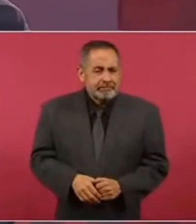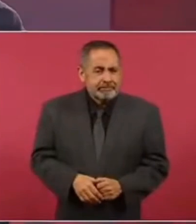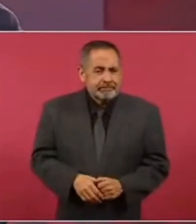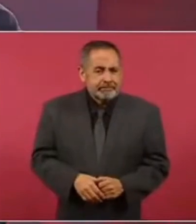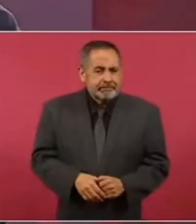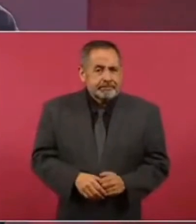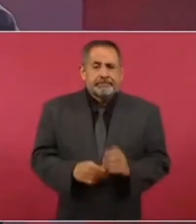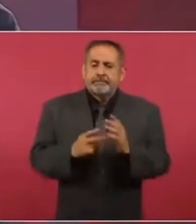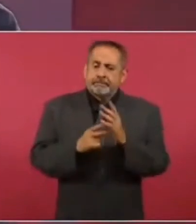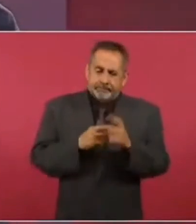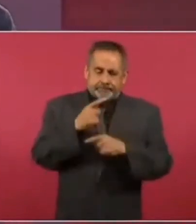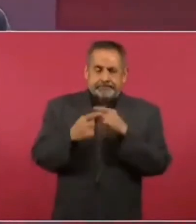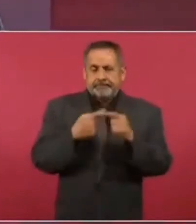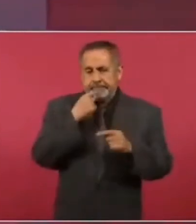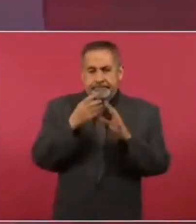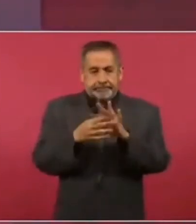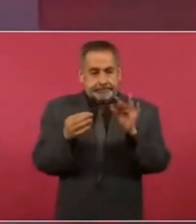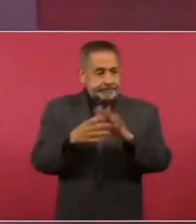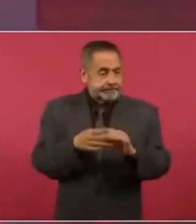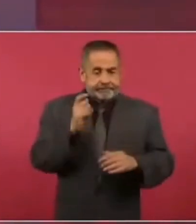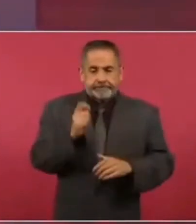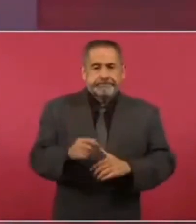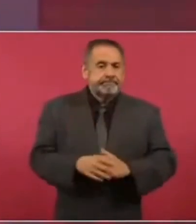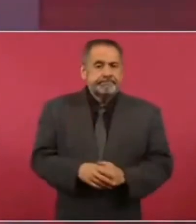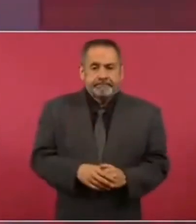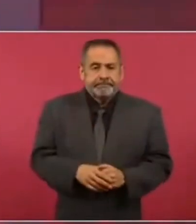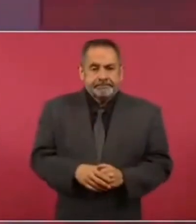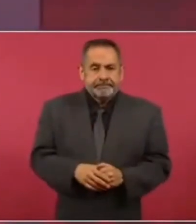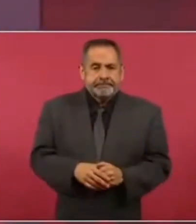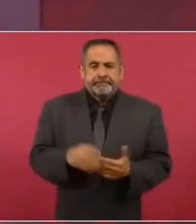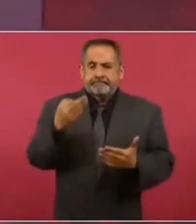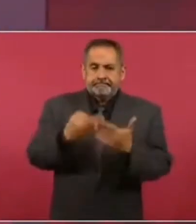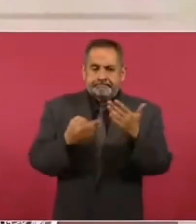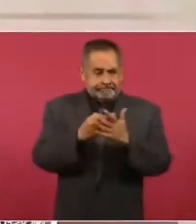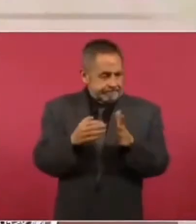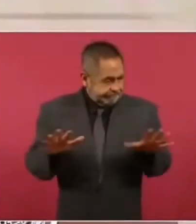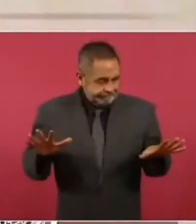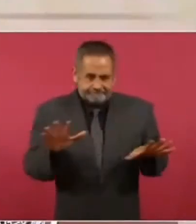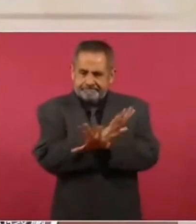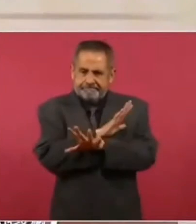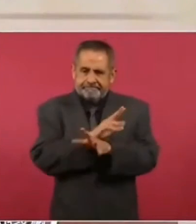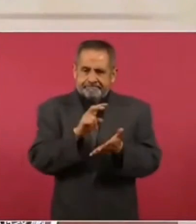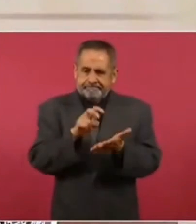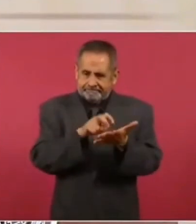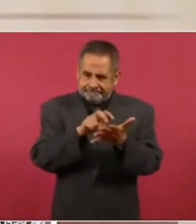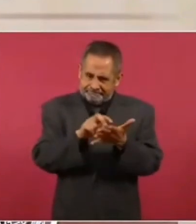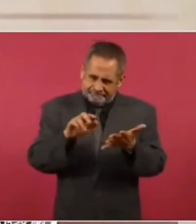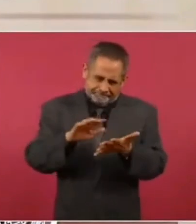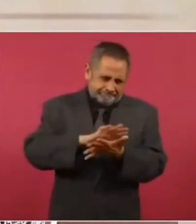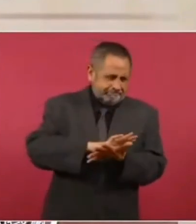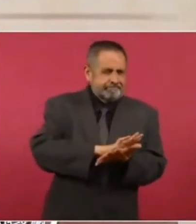Y vuelvo a sostener, hace falta una reforma.